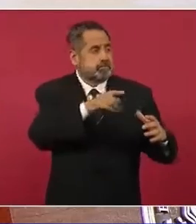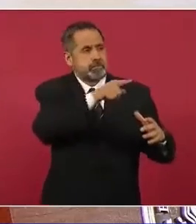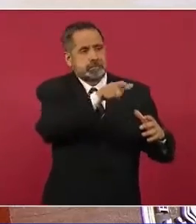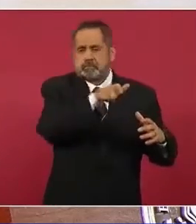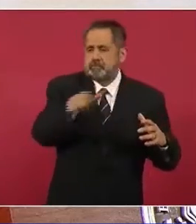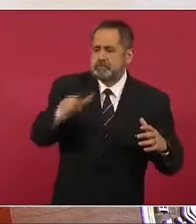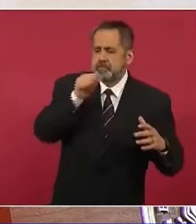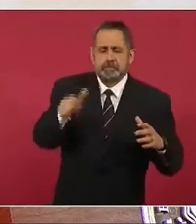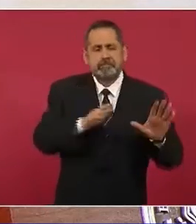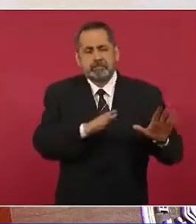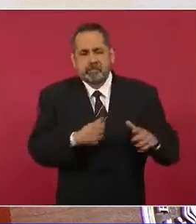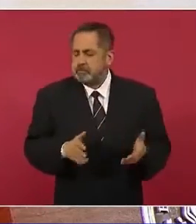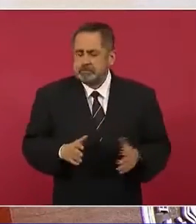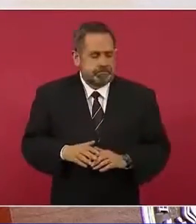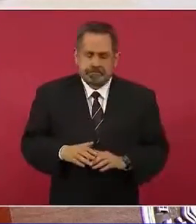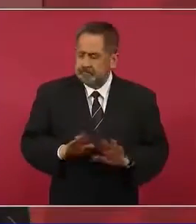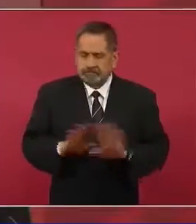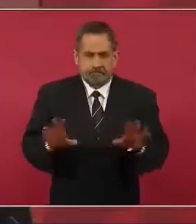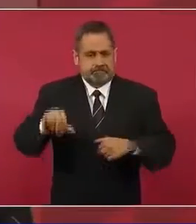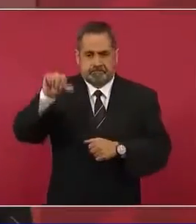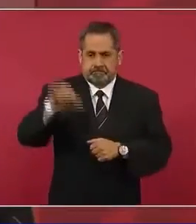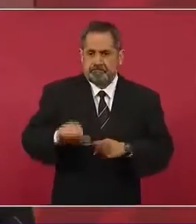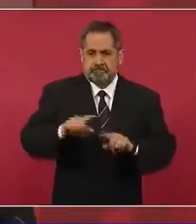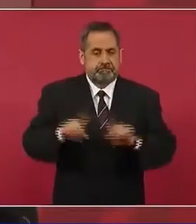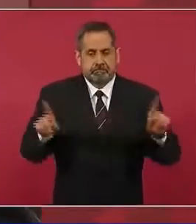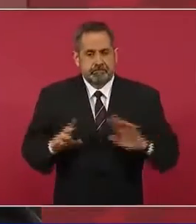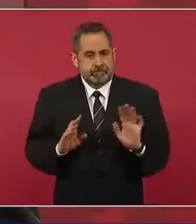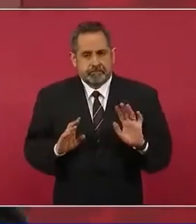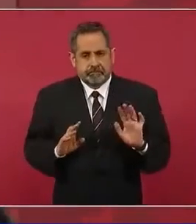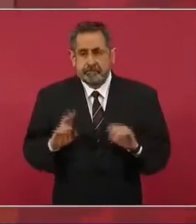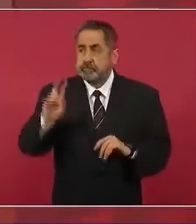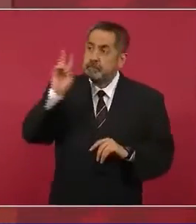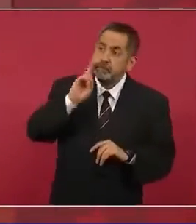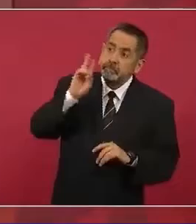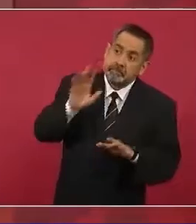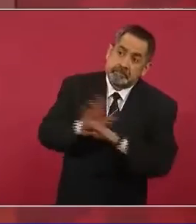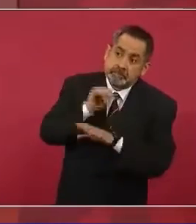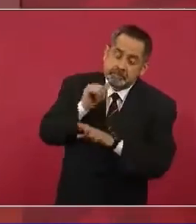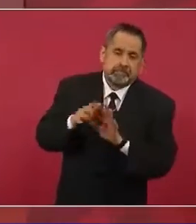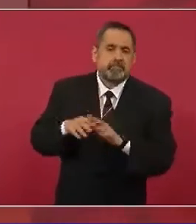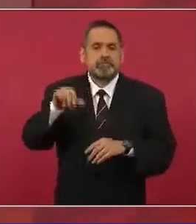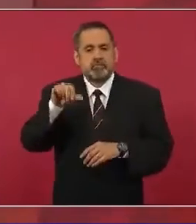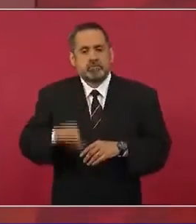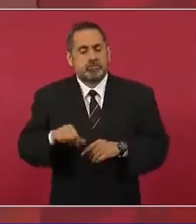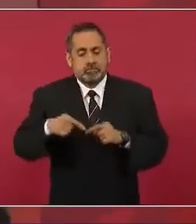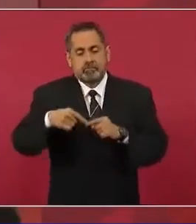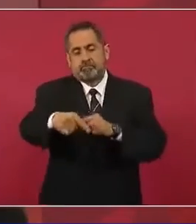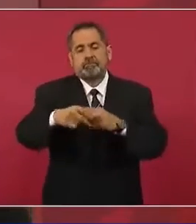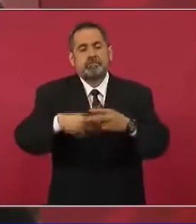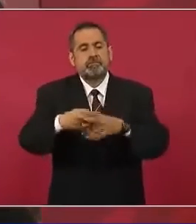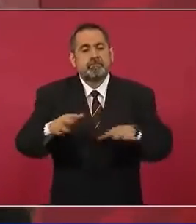hoy si no cambian las cosas se va a cerrar la operación